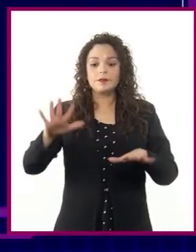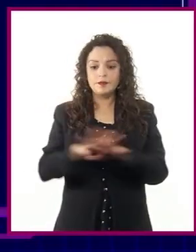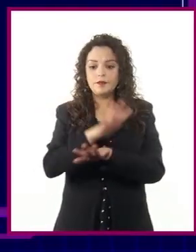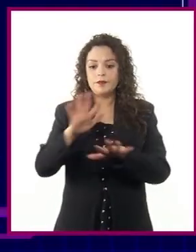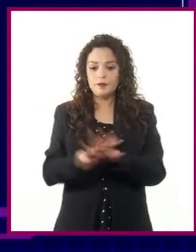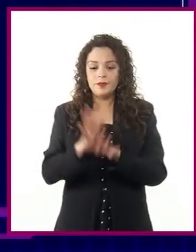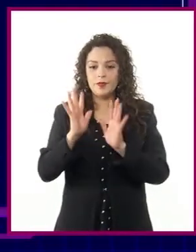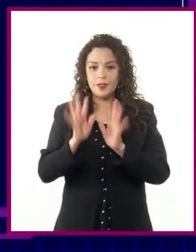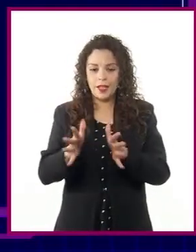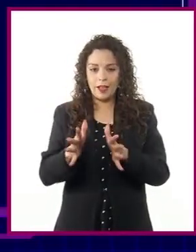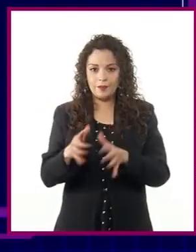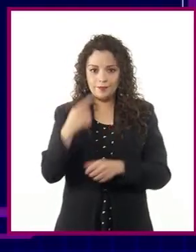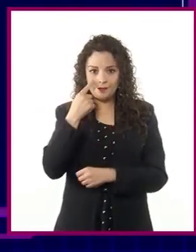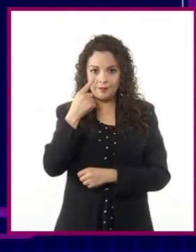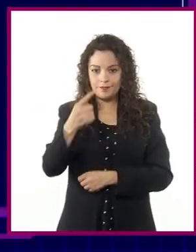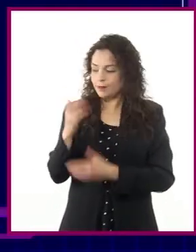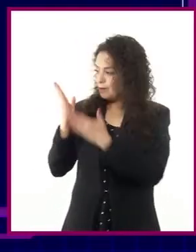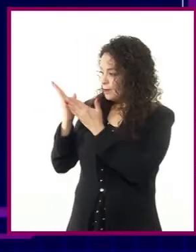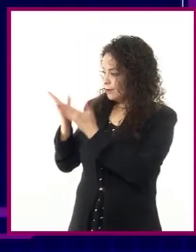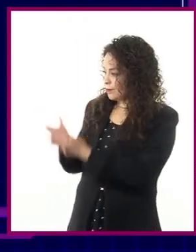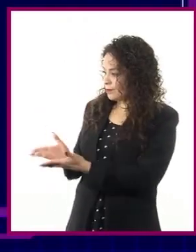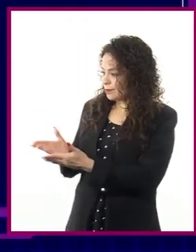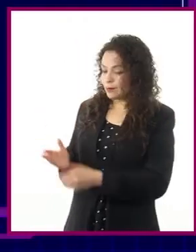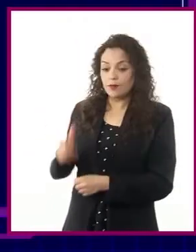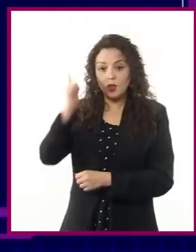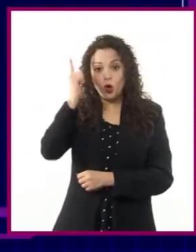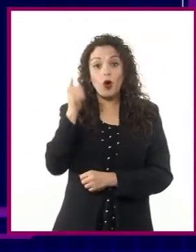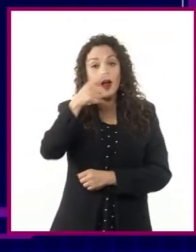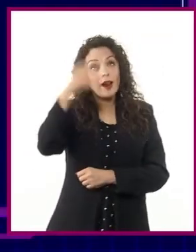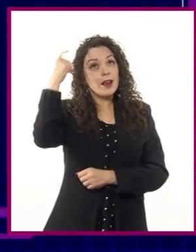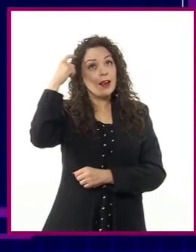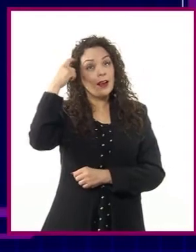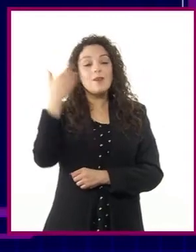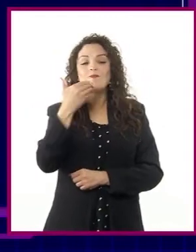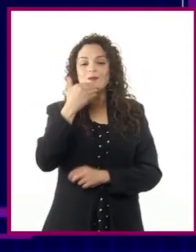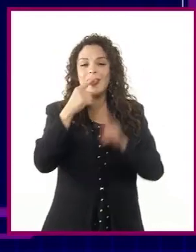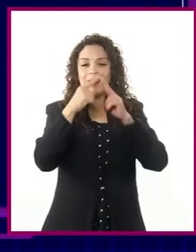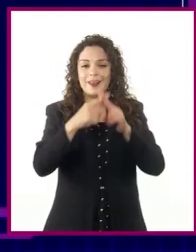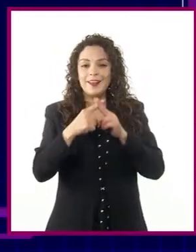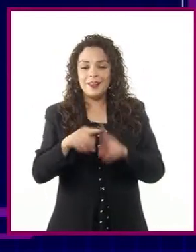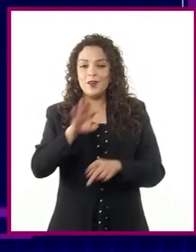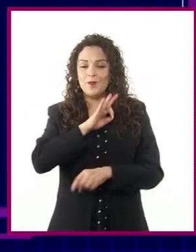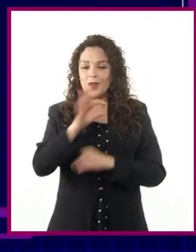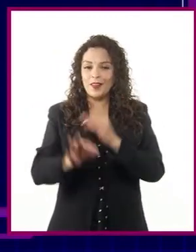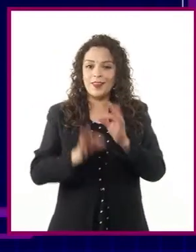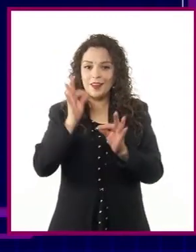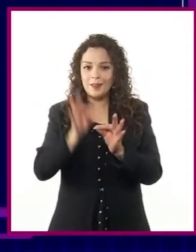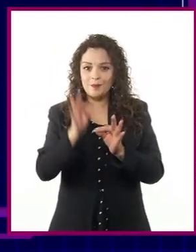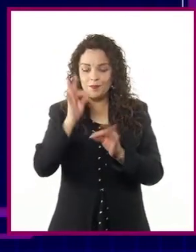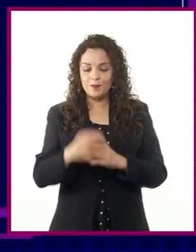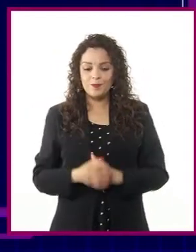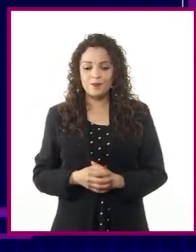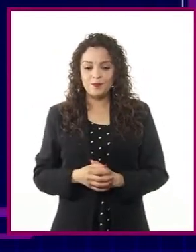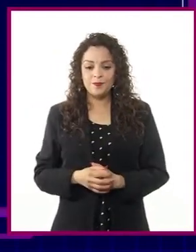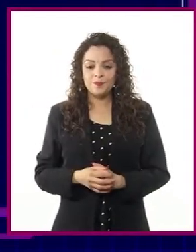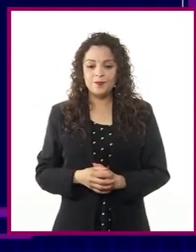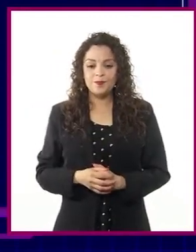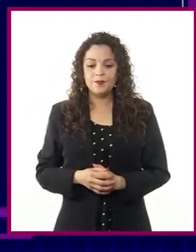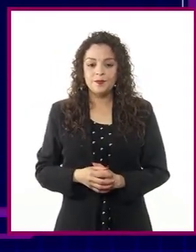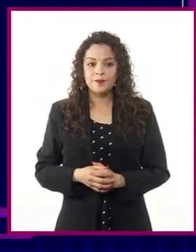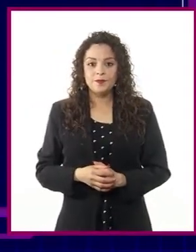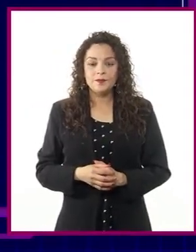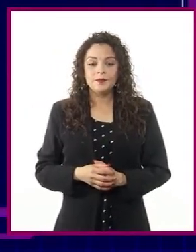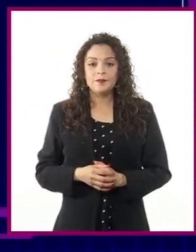unidad, gramos. Esperemos que su cálculo mental les haya permitido llegar a la masa del jabón en gramos, la